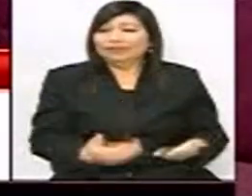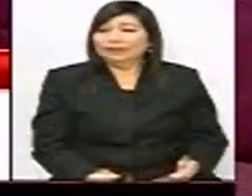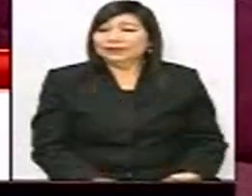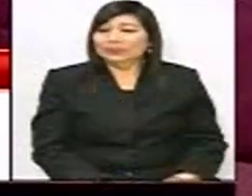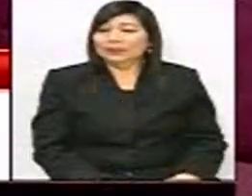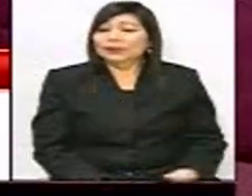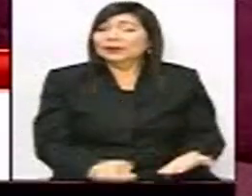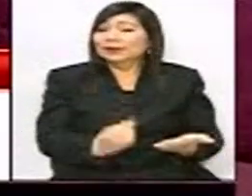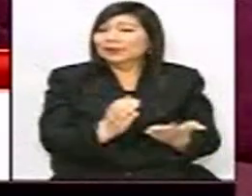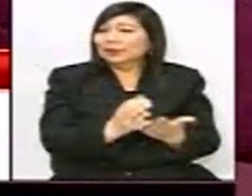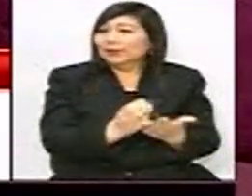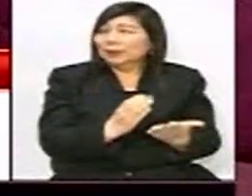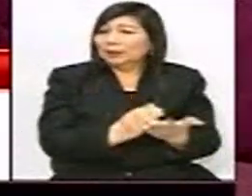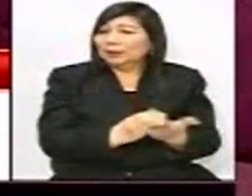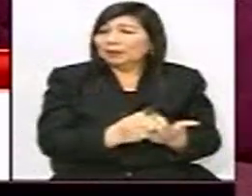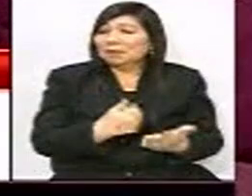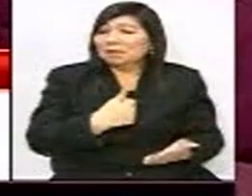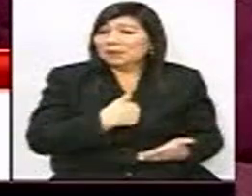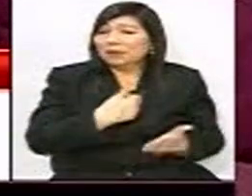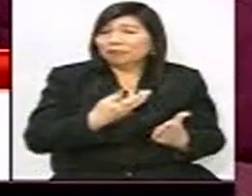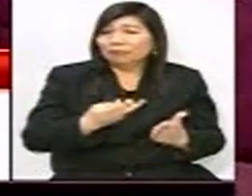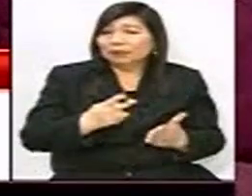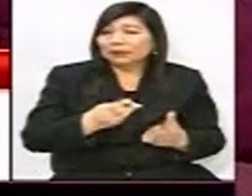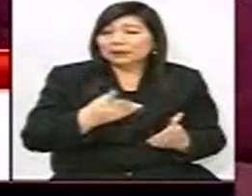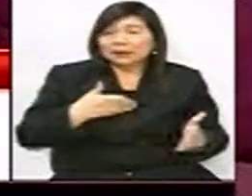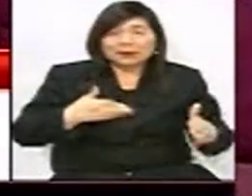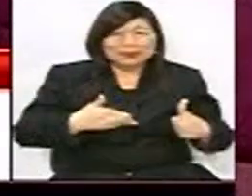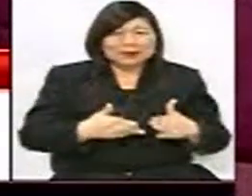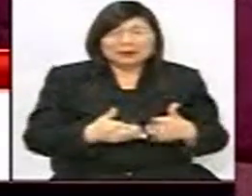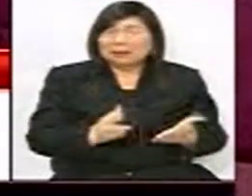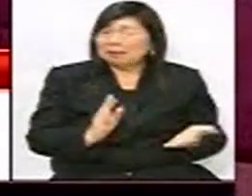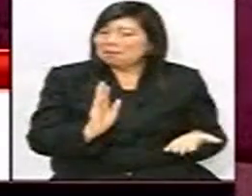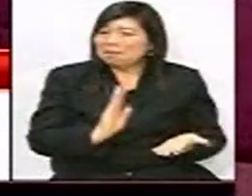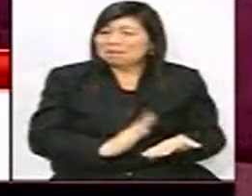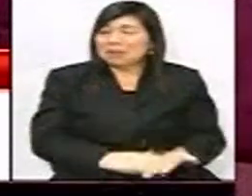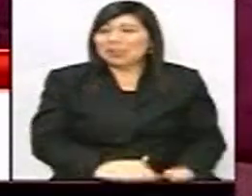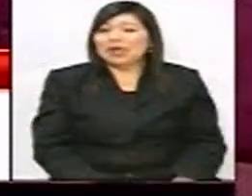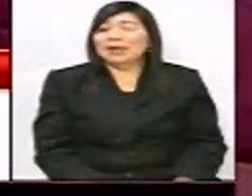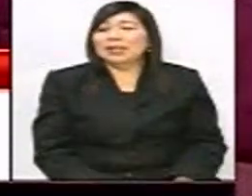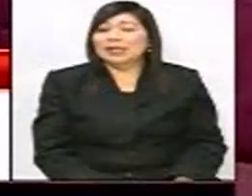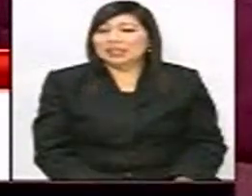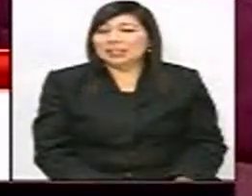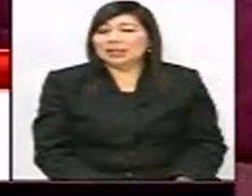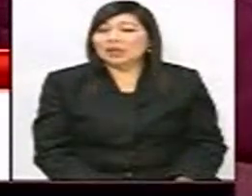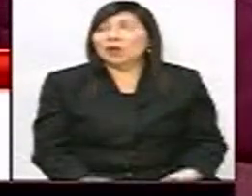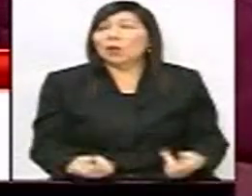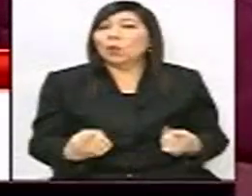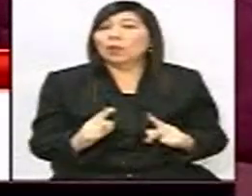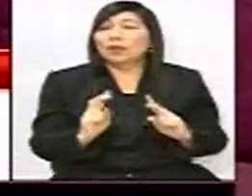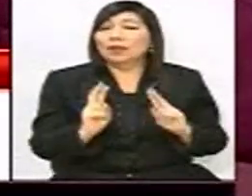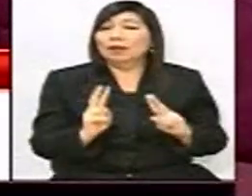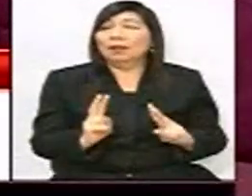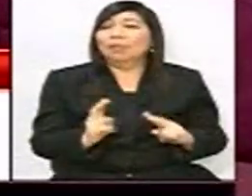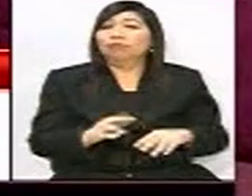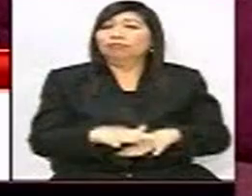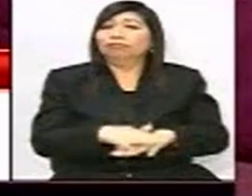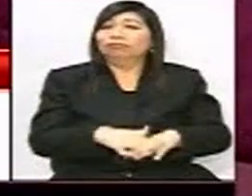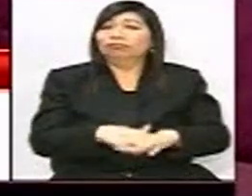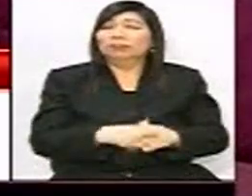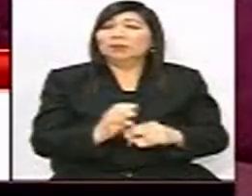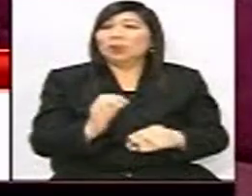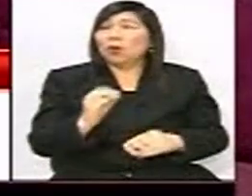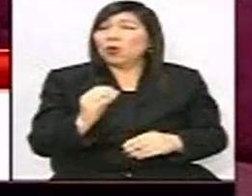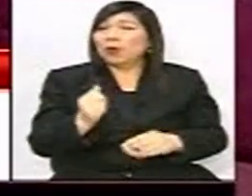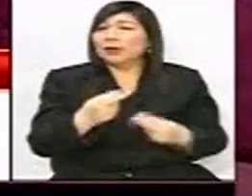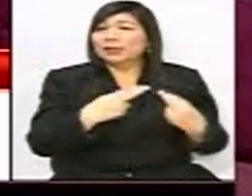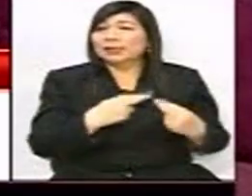allá de los contratos, la propia prestación del servicio de los peajes es más que evidente. Uno, cuando veía que la administración estaba